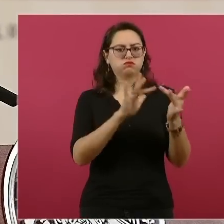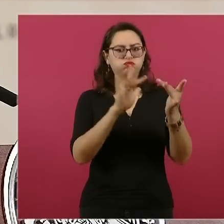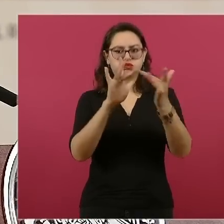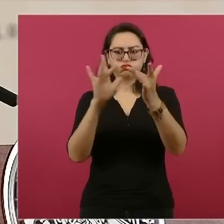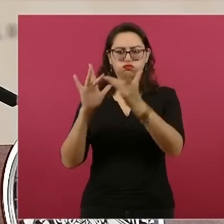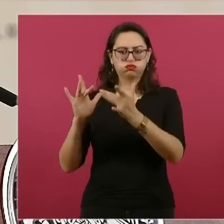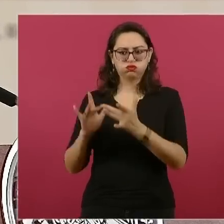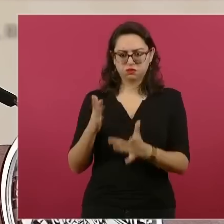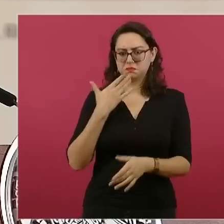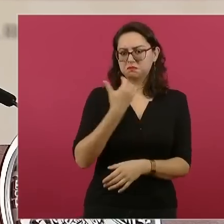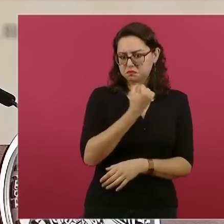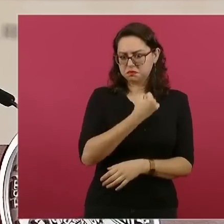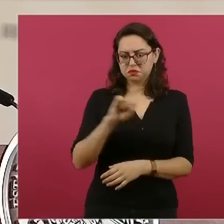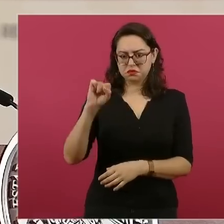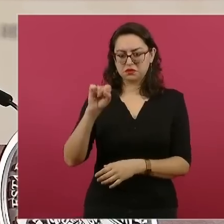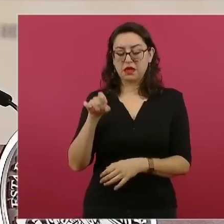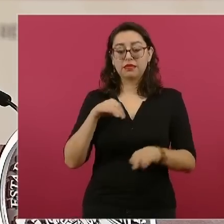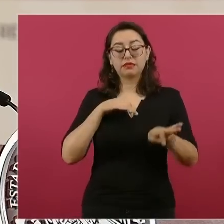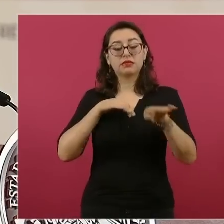ONU,